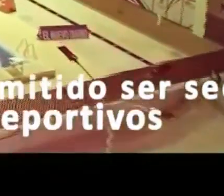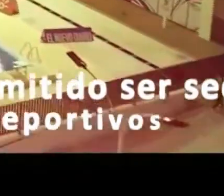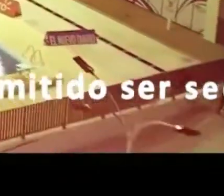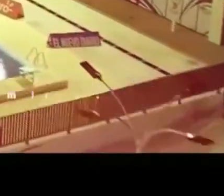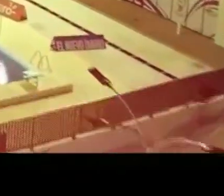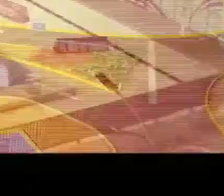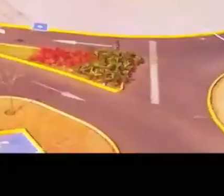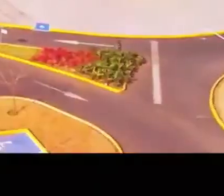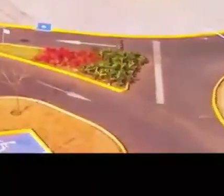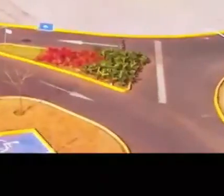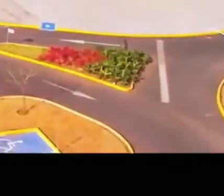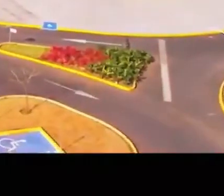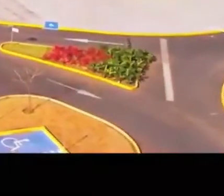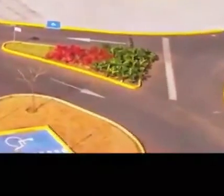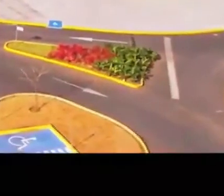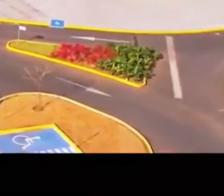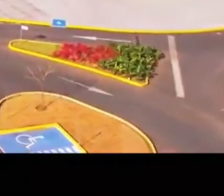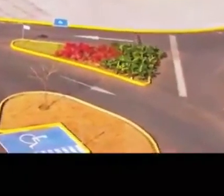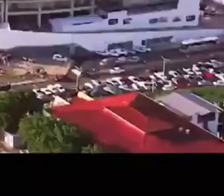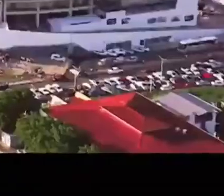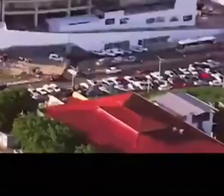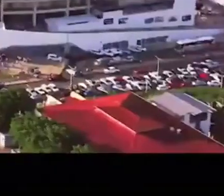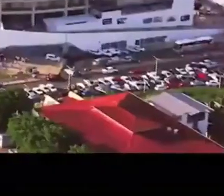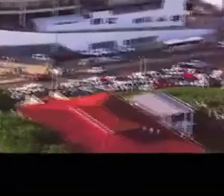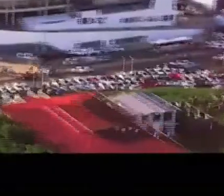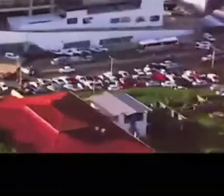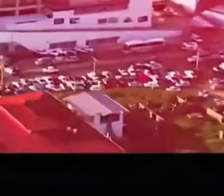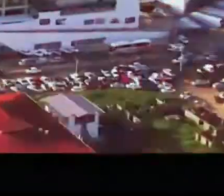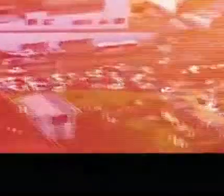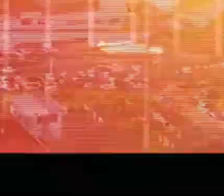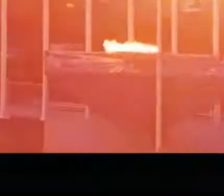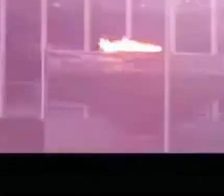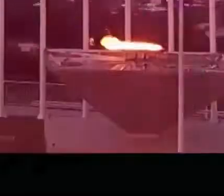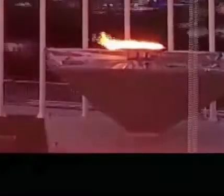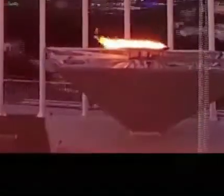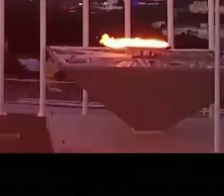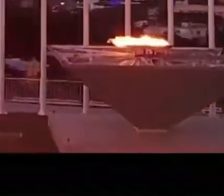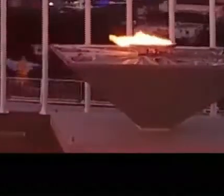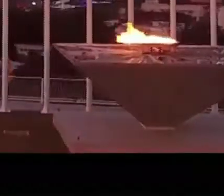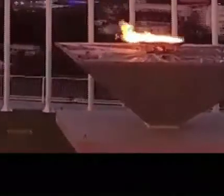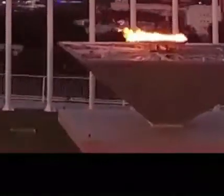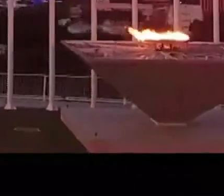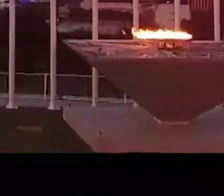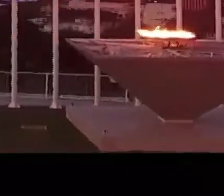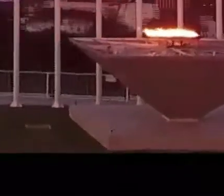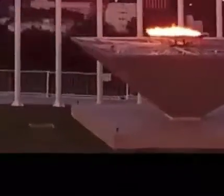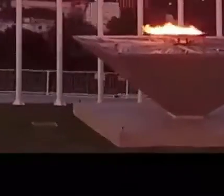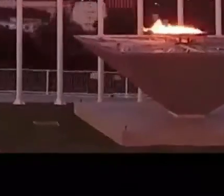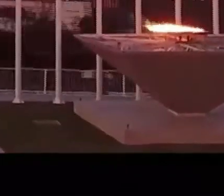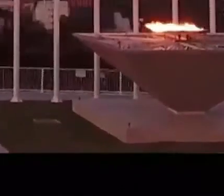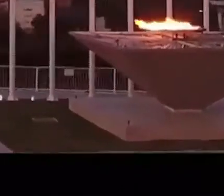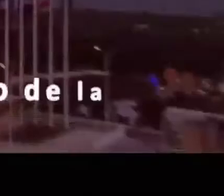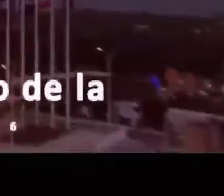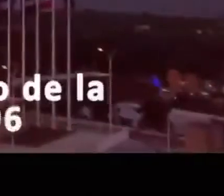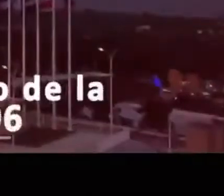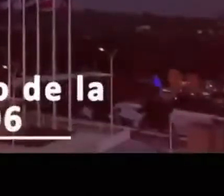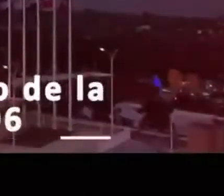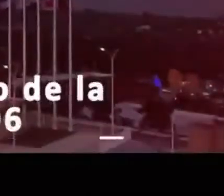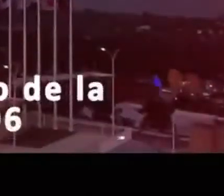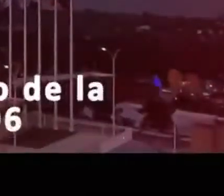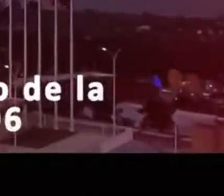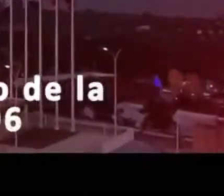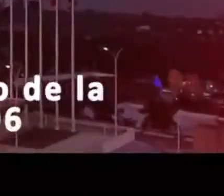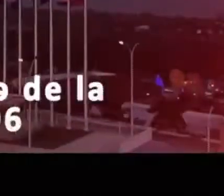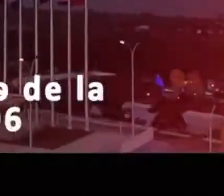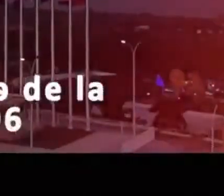Michelle Richardson o en el nuevo Estadio Nacional de Béisbol. Los managuas te dirán que ir a la Loma de Tizcapa es